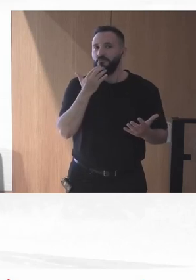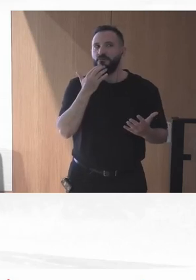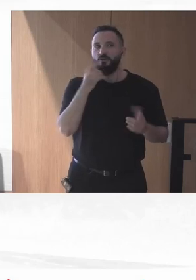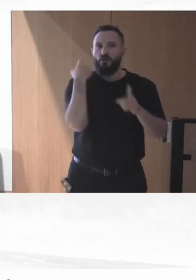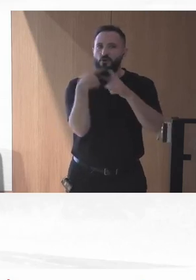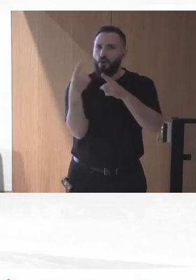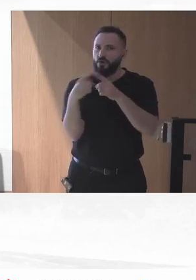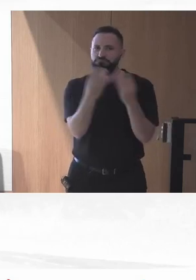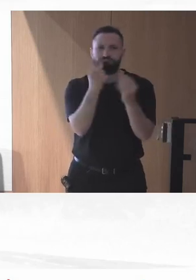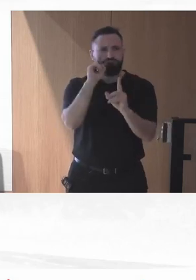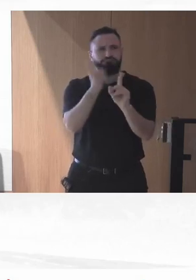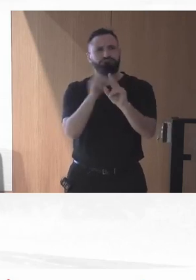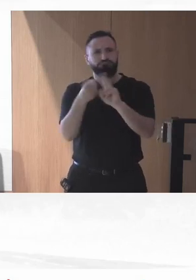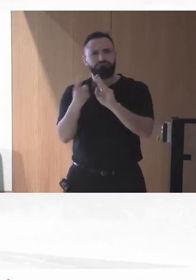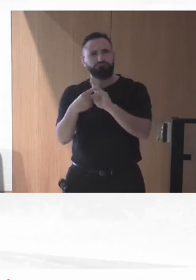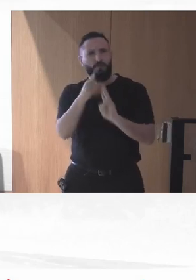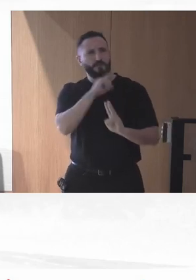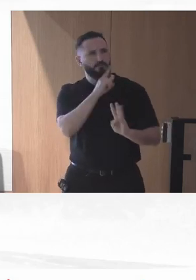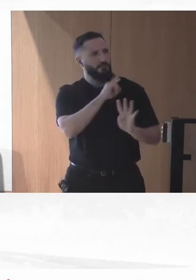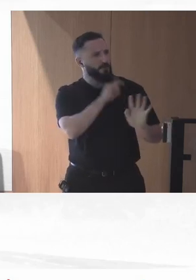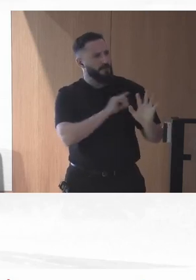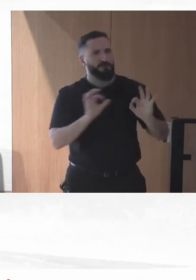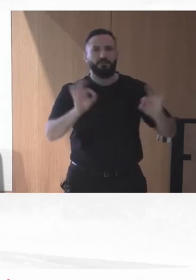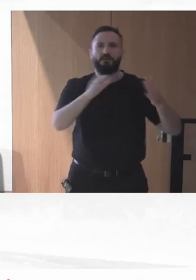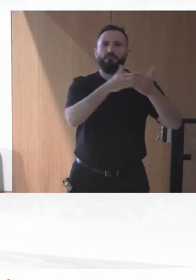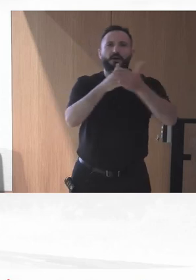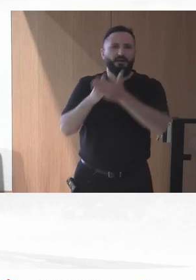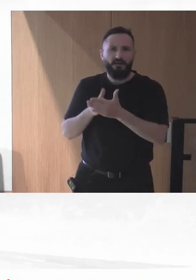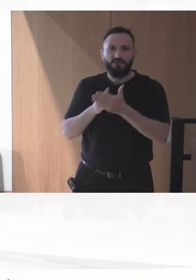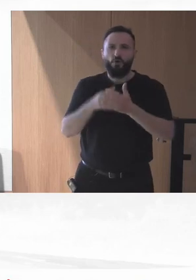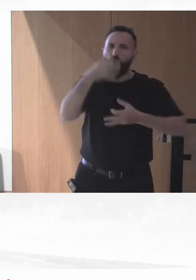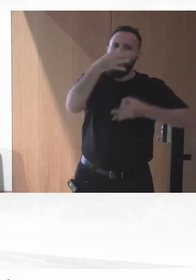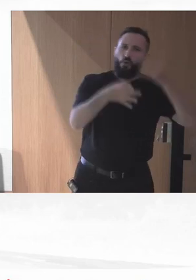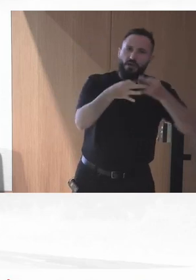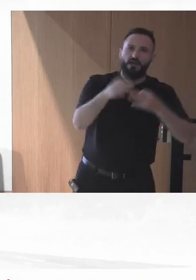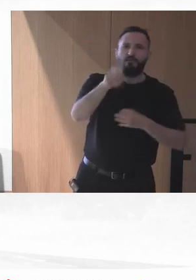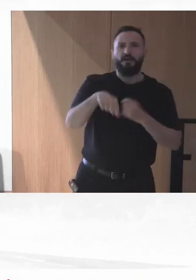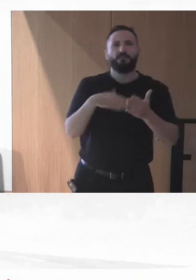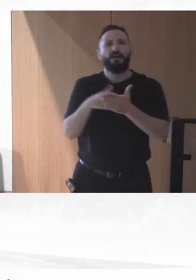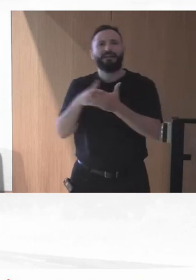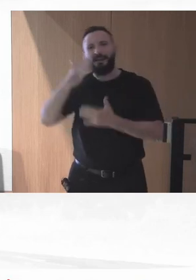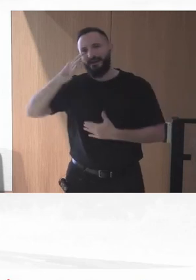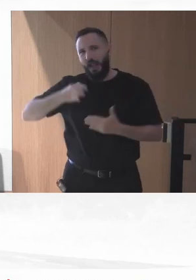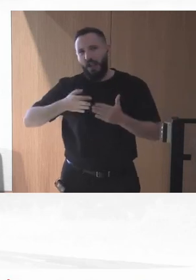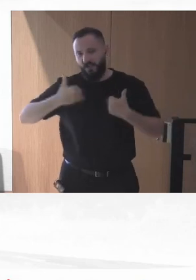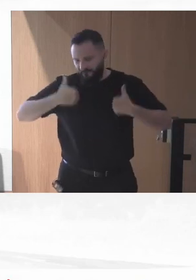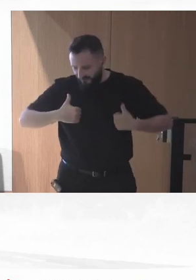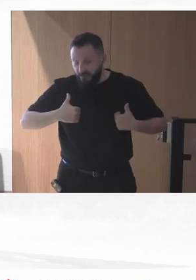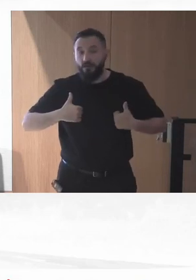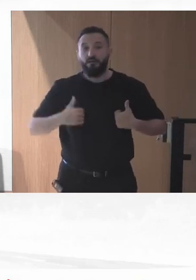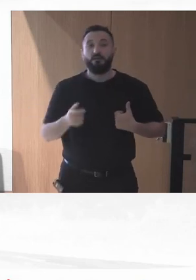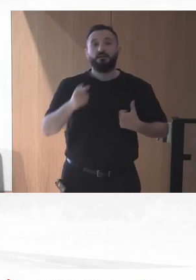muchas cosas que no están bien desde el punto de vista de las barreras, tanto jurídicas como de facto, pero incluso